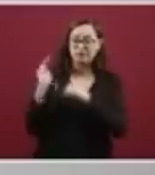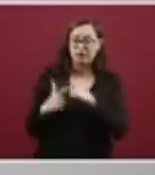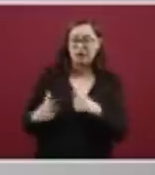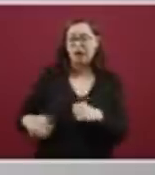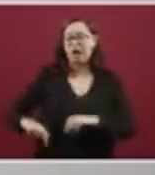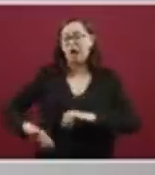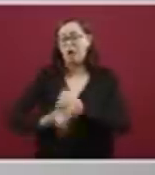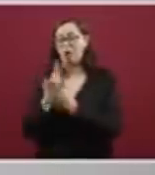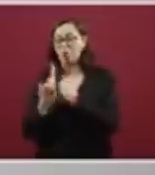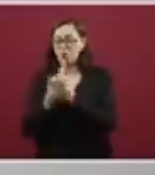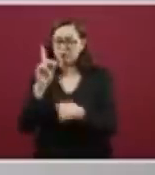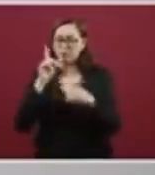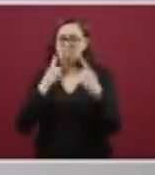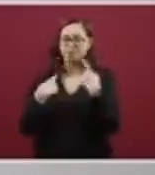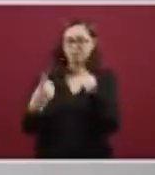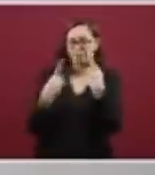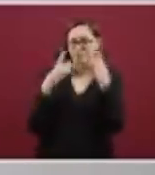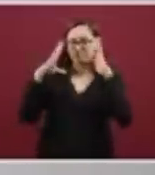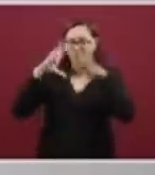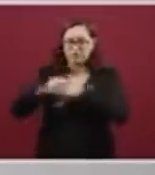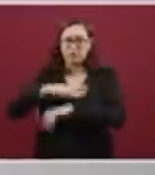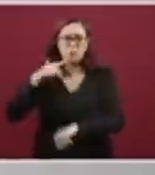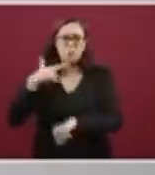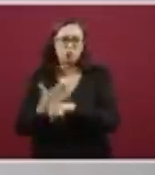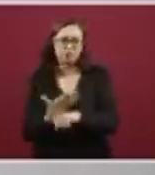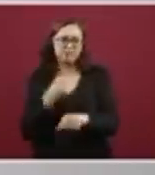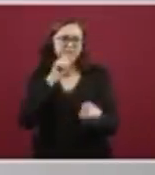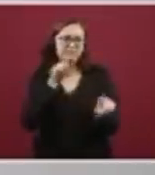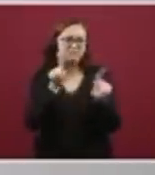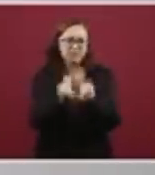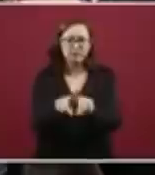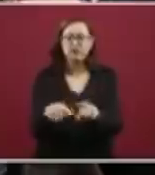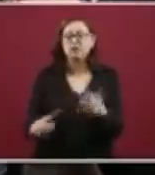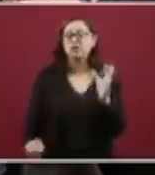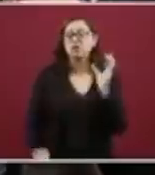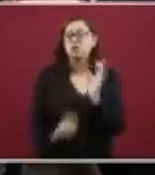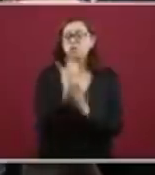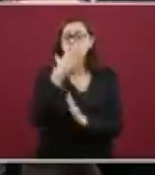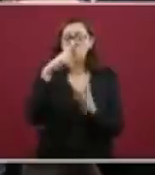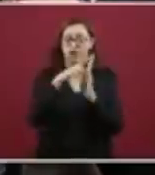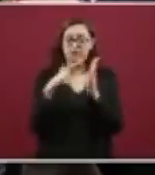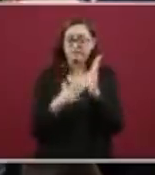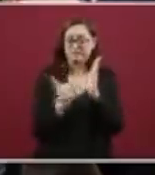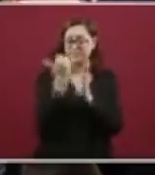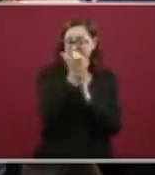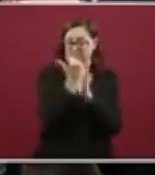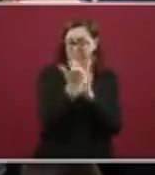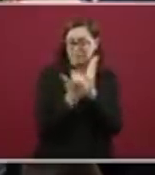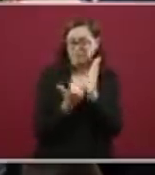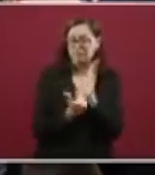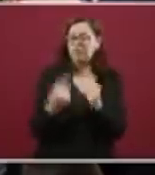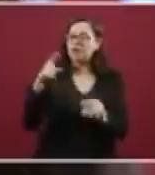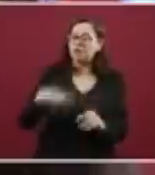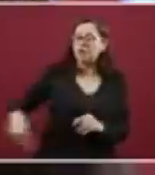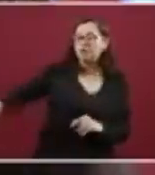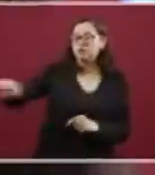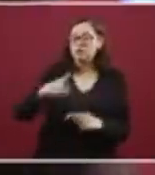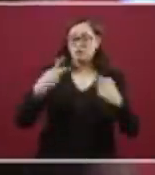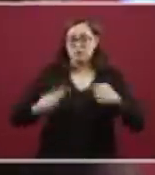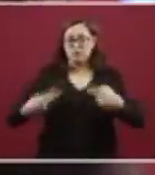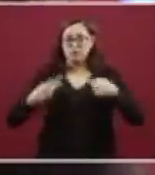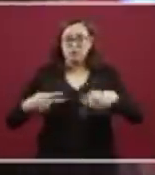y se crean todas las nuevas reglas para garantizar la libertad y la democracia, para que sean